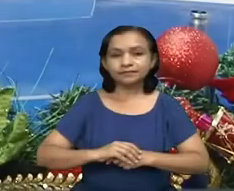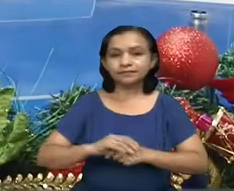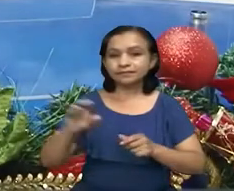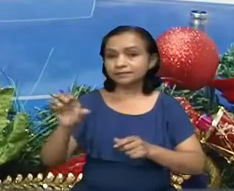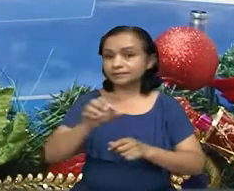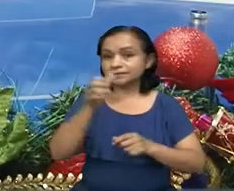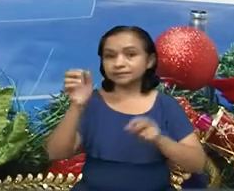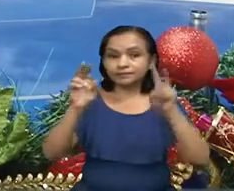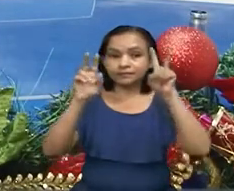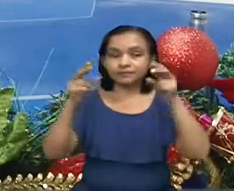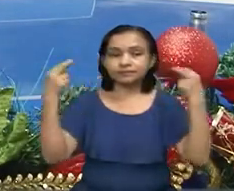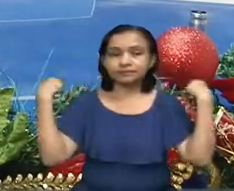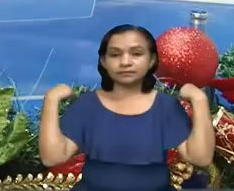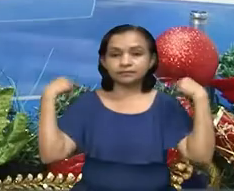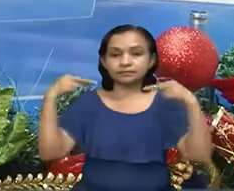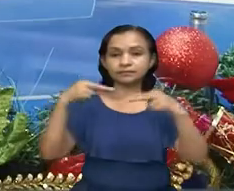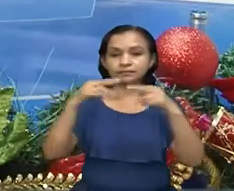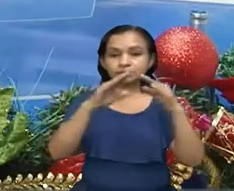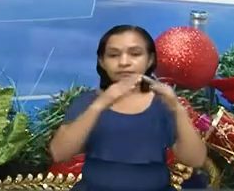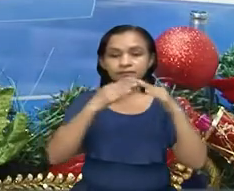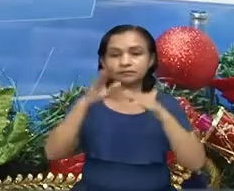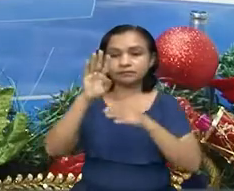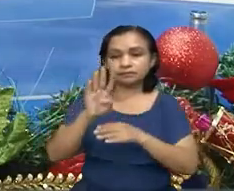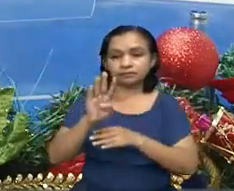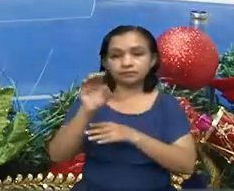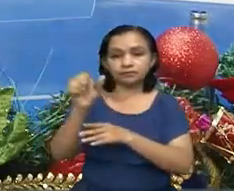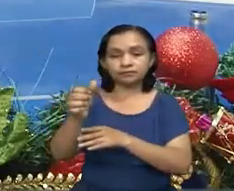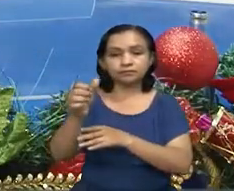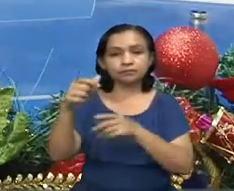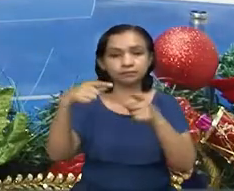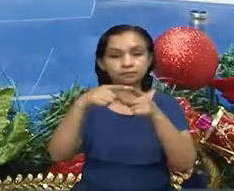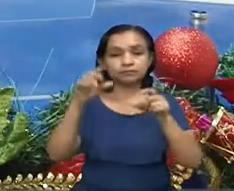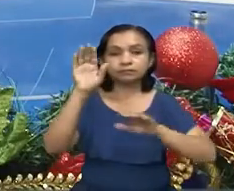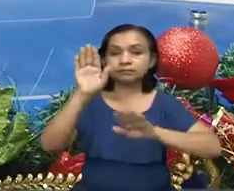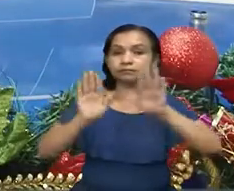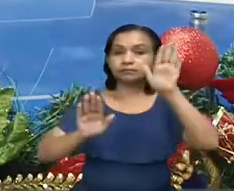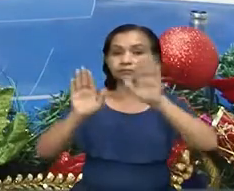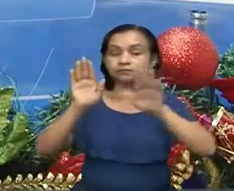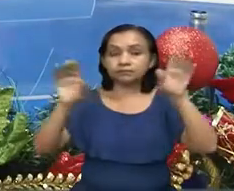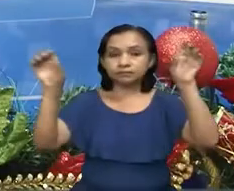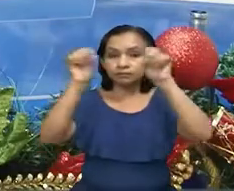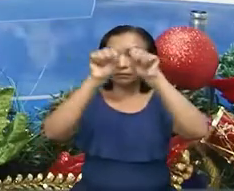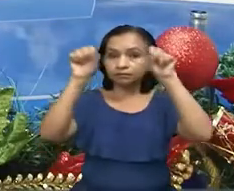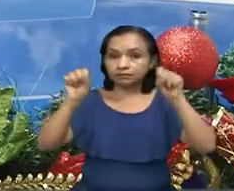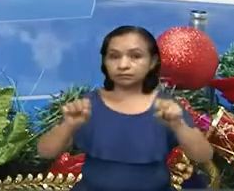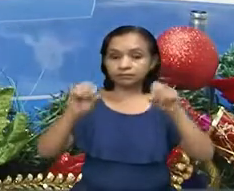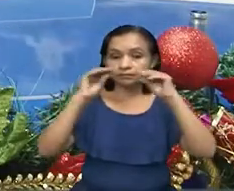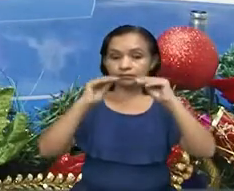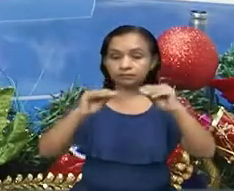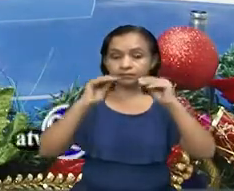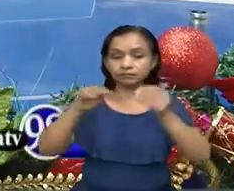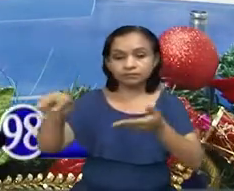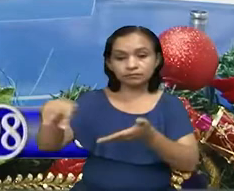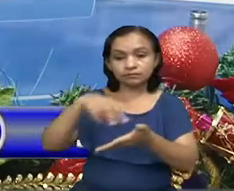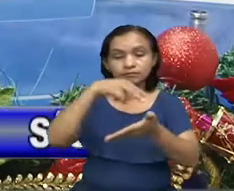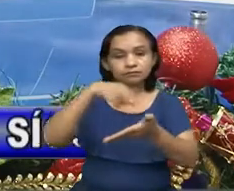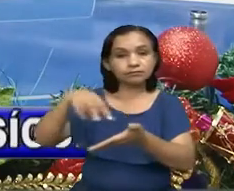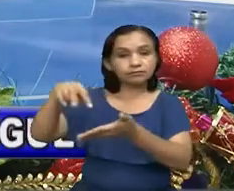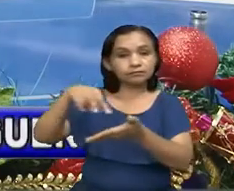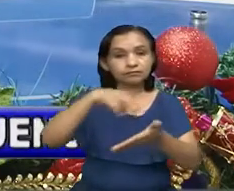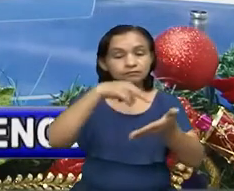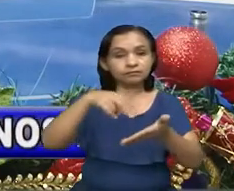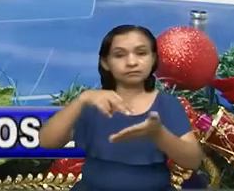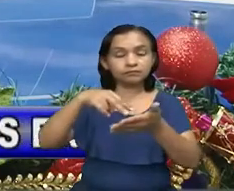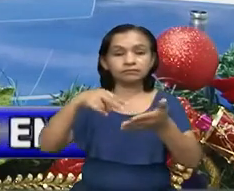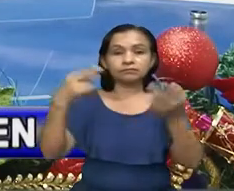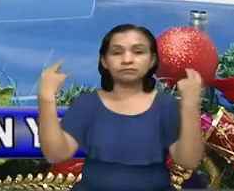Por otra parte, docentes de los distritos 4 y 6 de la capital participaron en capacitación de la enseñanza de danza folclórica